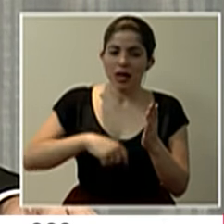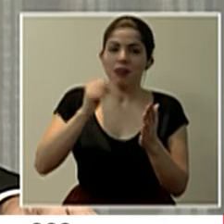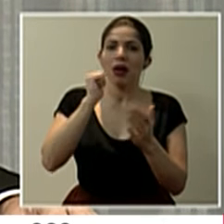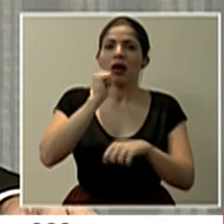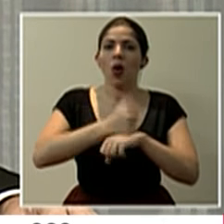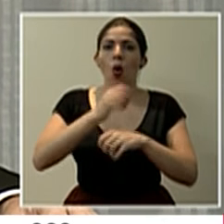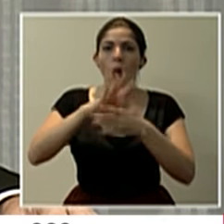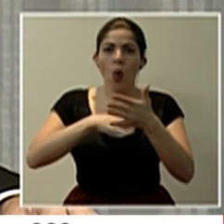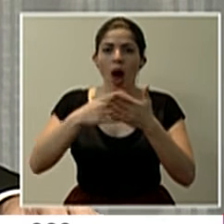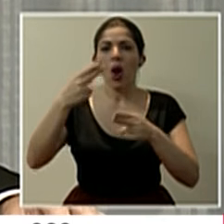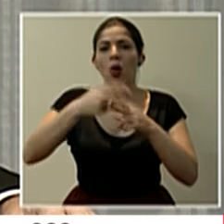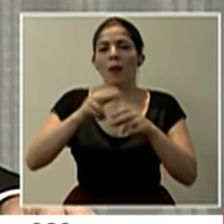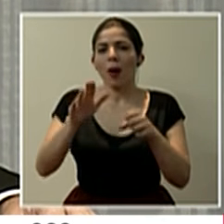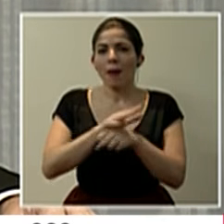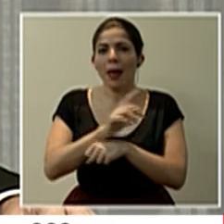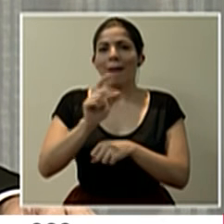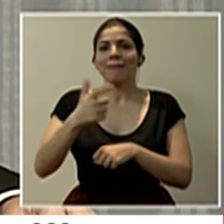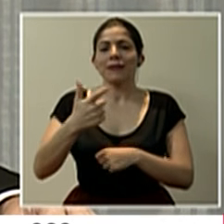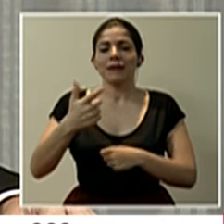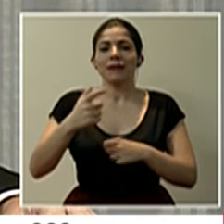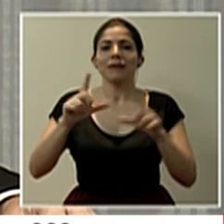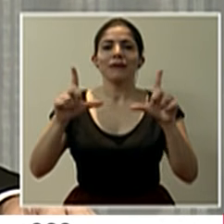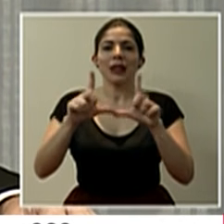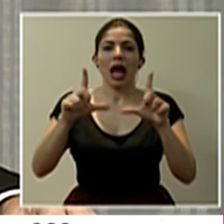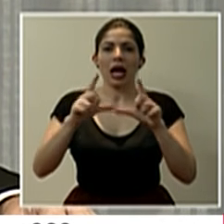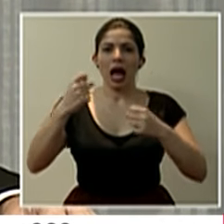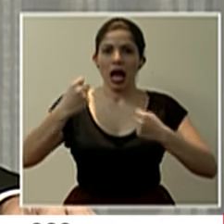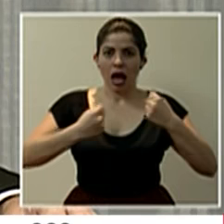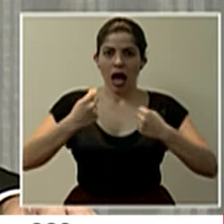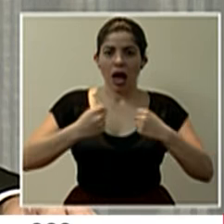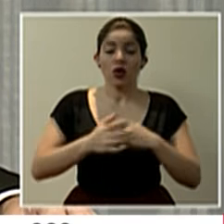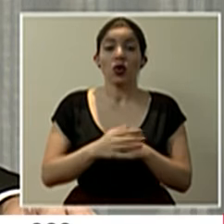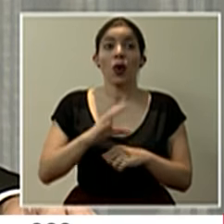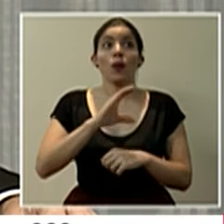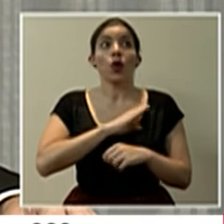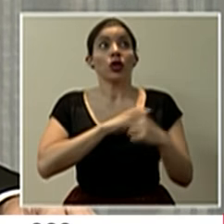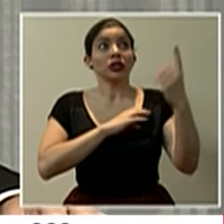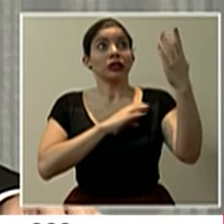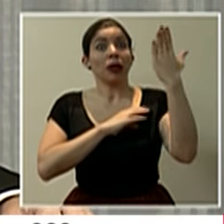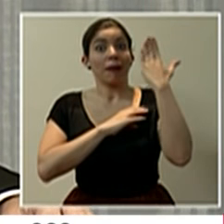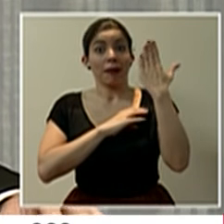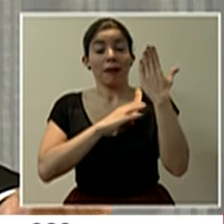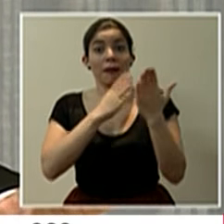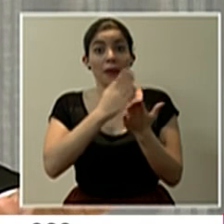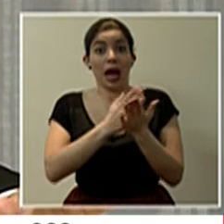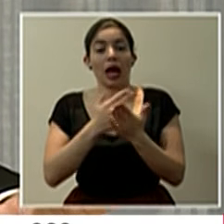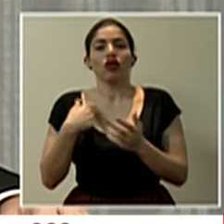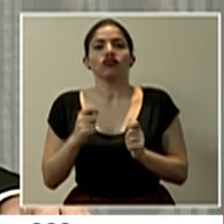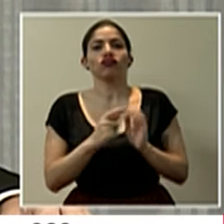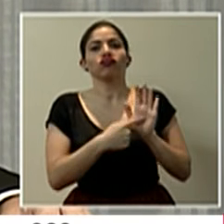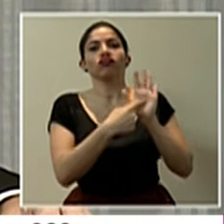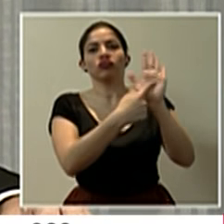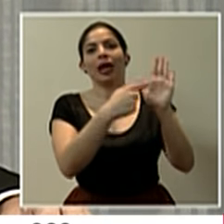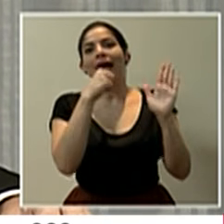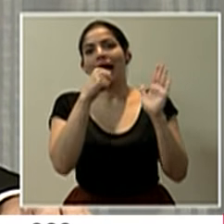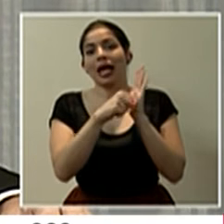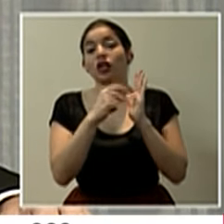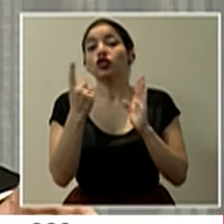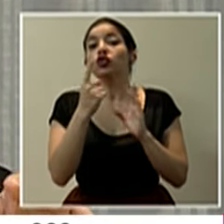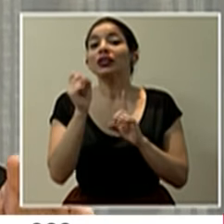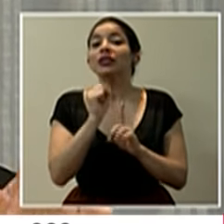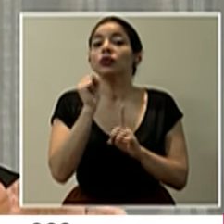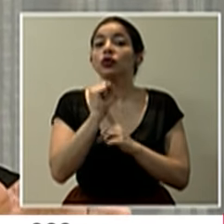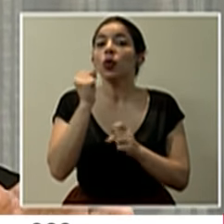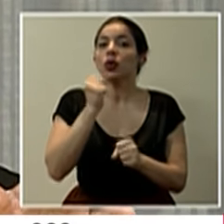horario, nombre completo, placa del vehículo, etcétera. Y al presentar esto al oficial de tránsito, siempre y cuando obviamente estamos hablando de una situación de